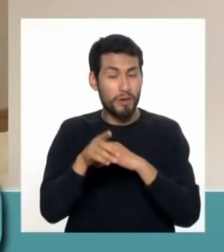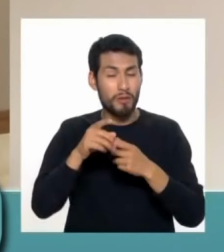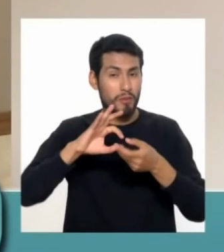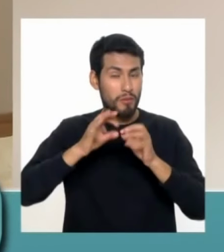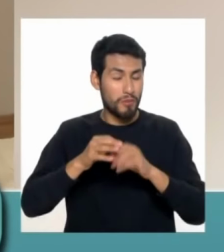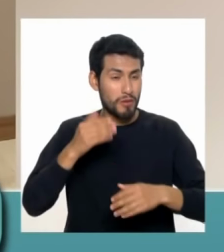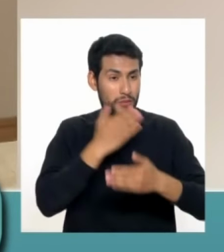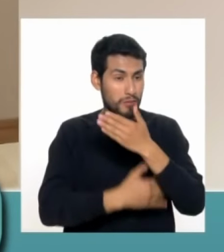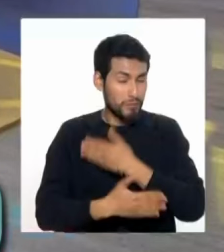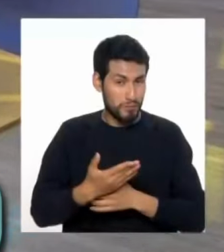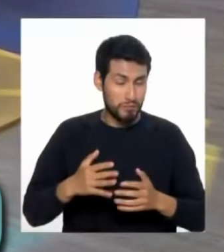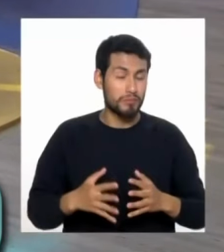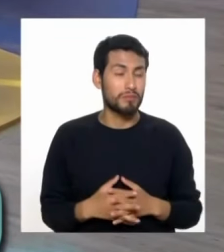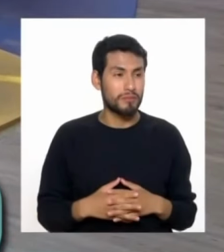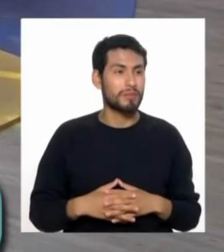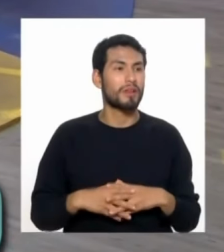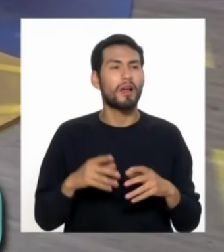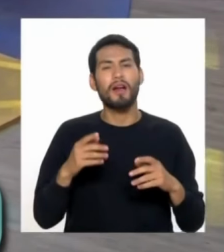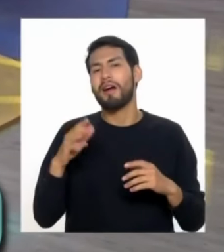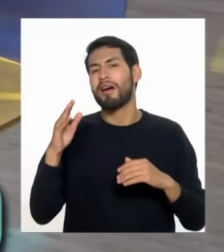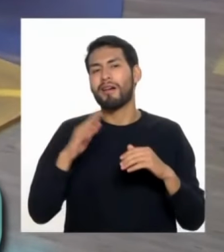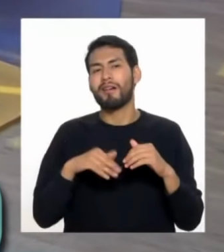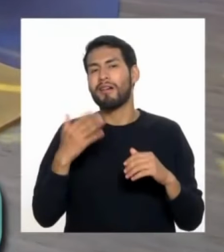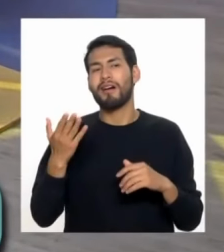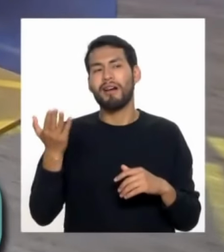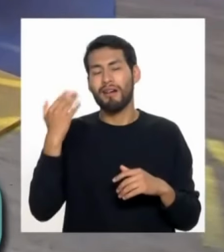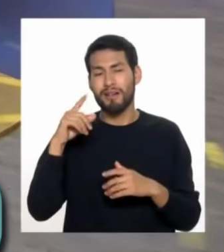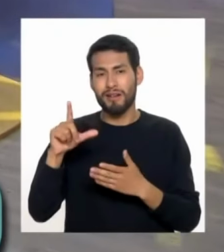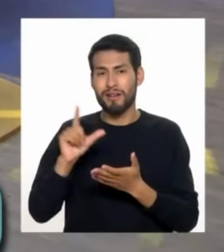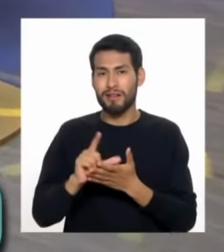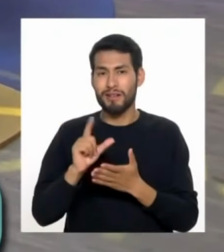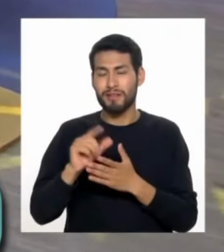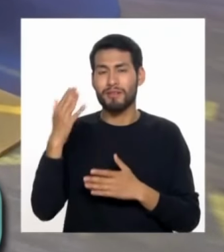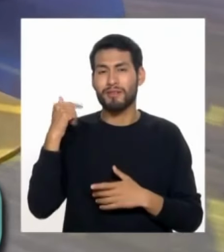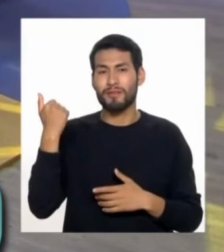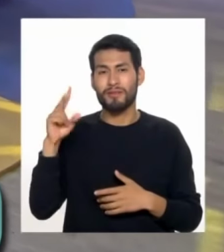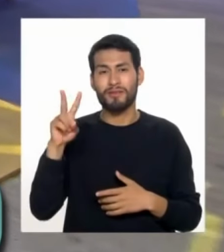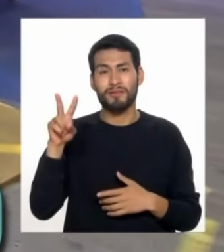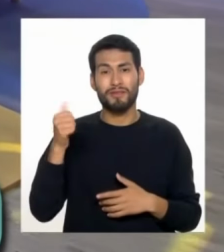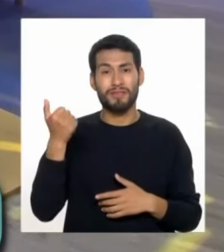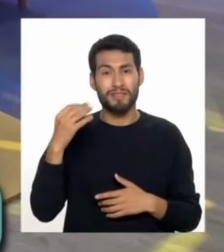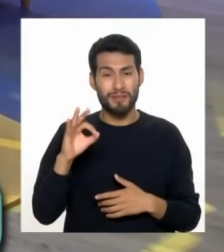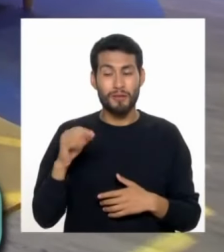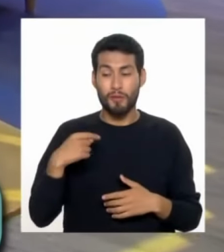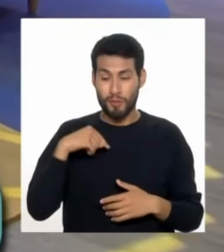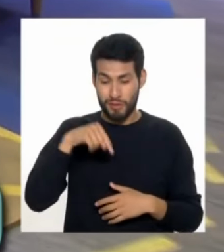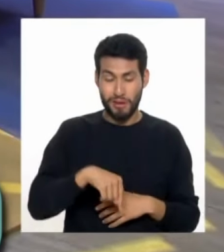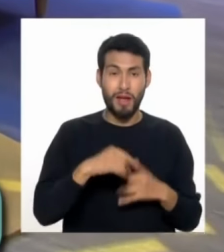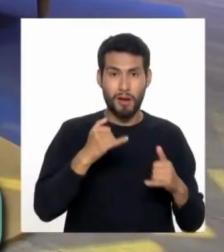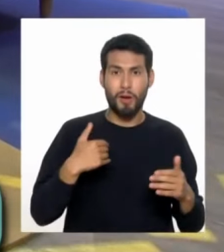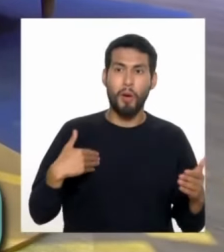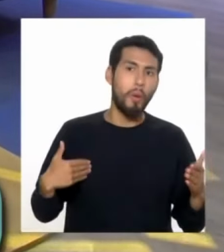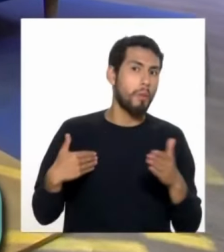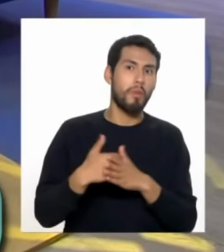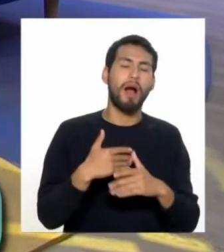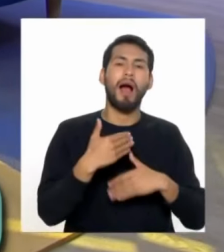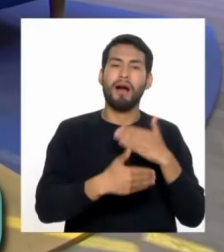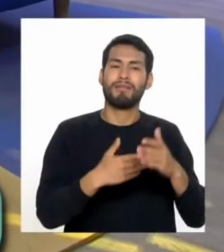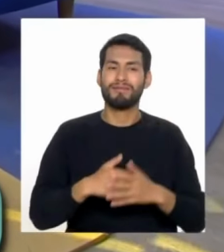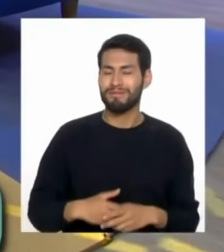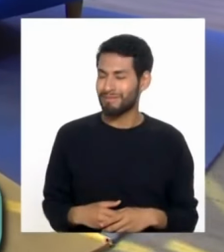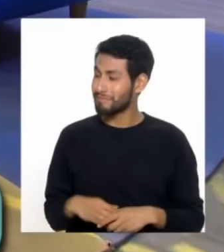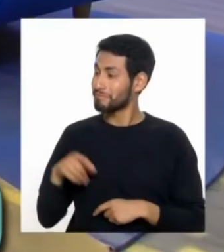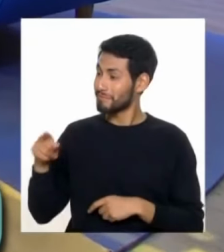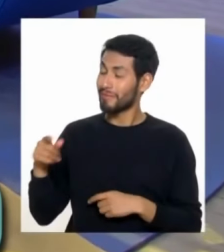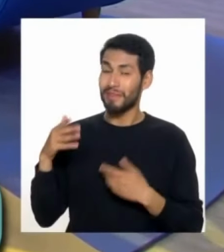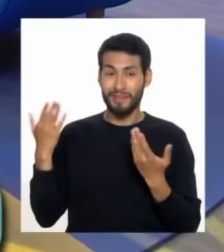Panamericanos. A comparación que hubo en Lima 2019, hay un gran avance, una gran evolución. Jesús, sin duda,